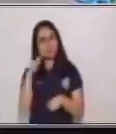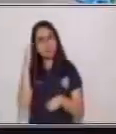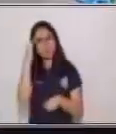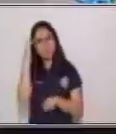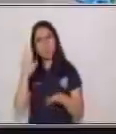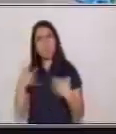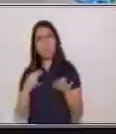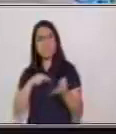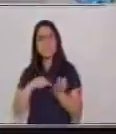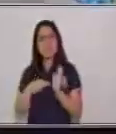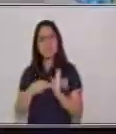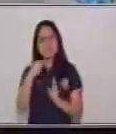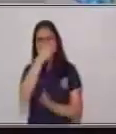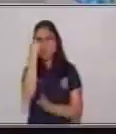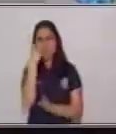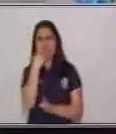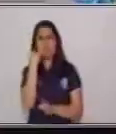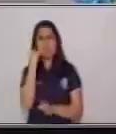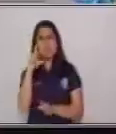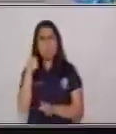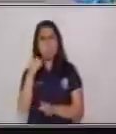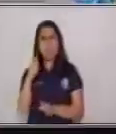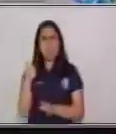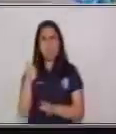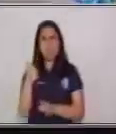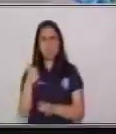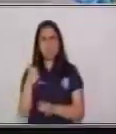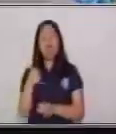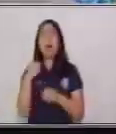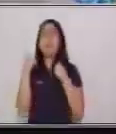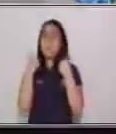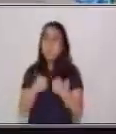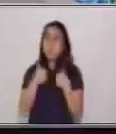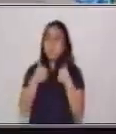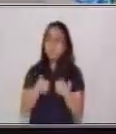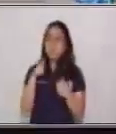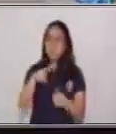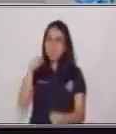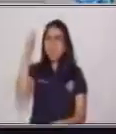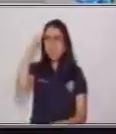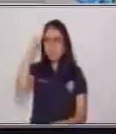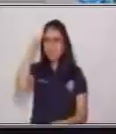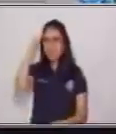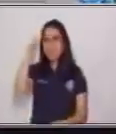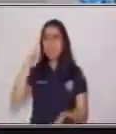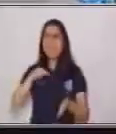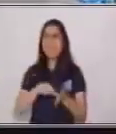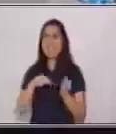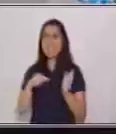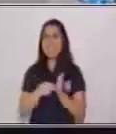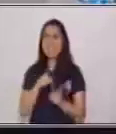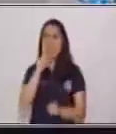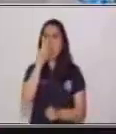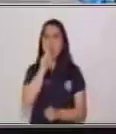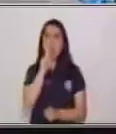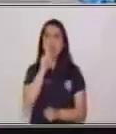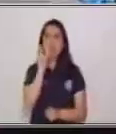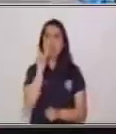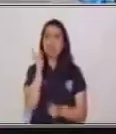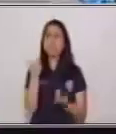Muy bien, veo que has estado prestando atención a las sesiones anteriores. Entonces, acá tenemos algunos ejemplos de